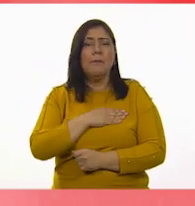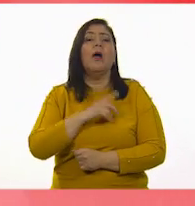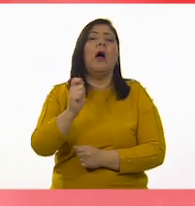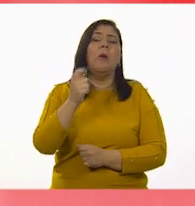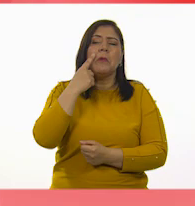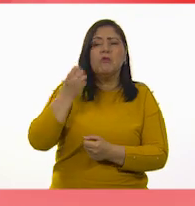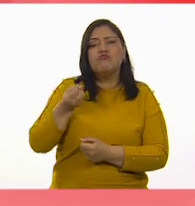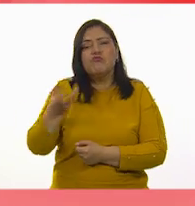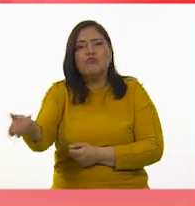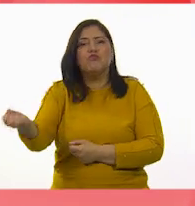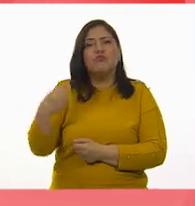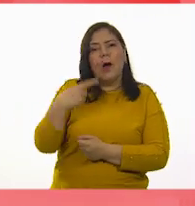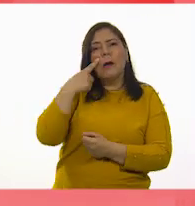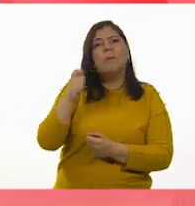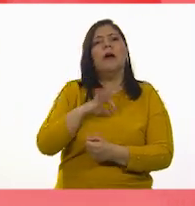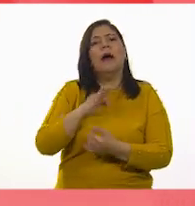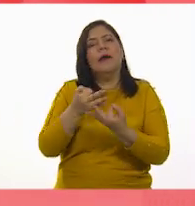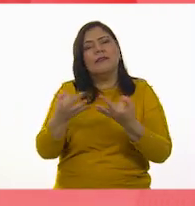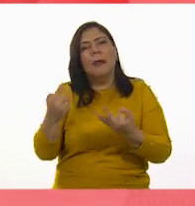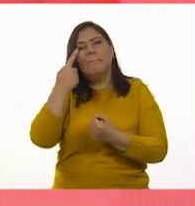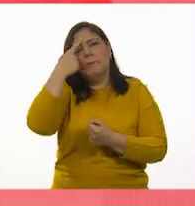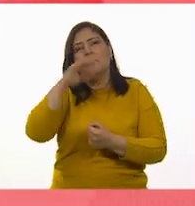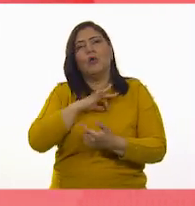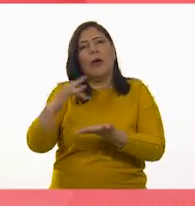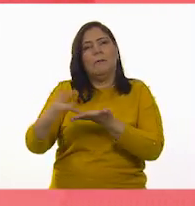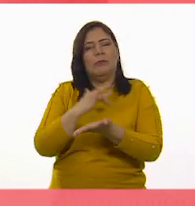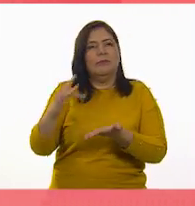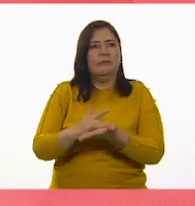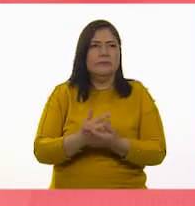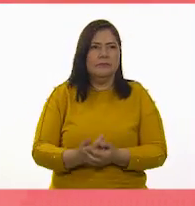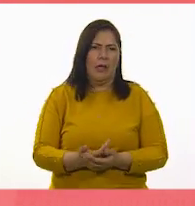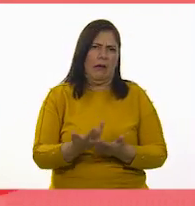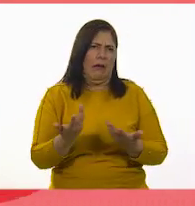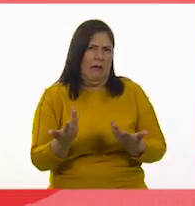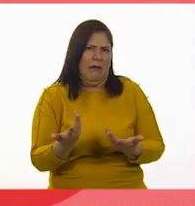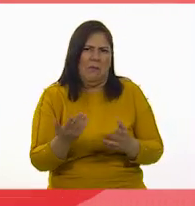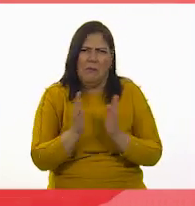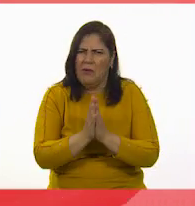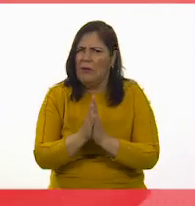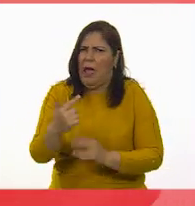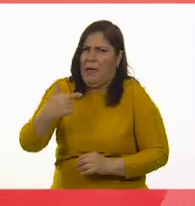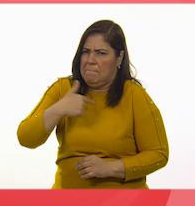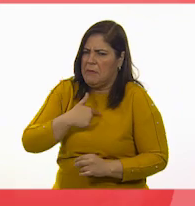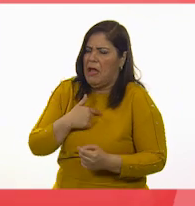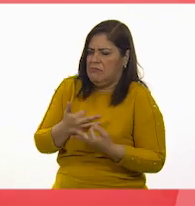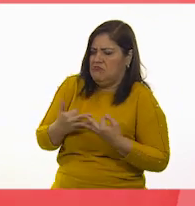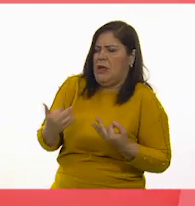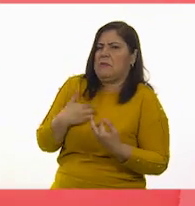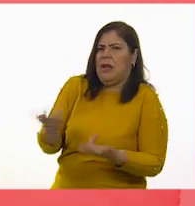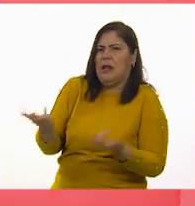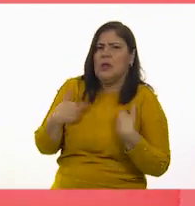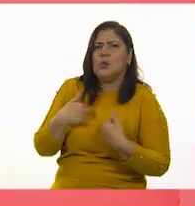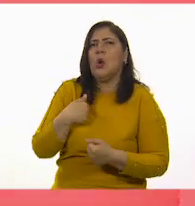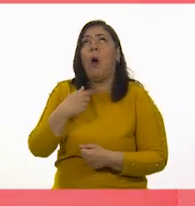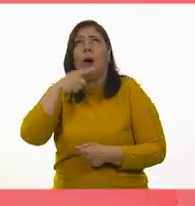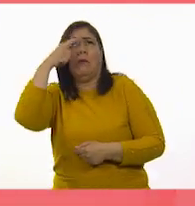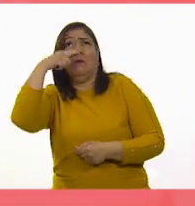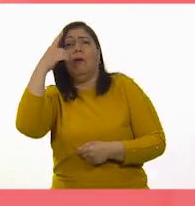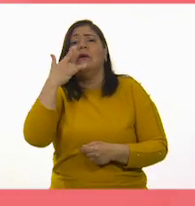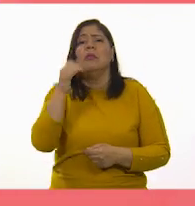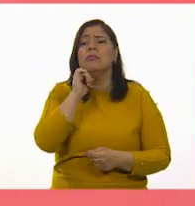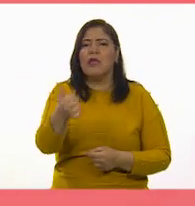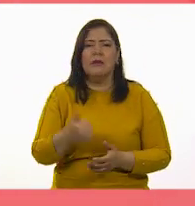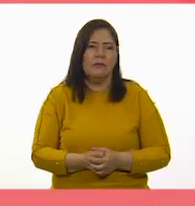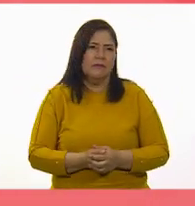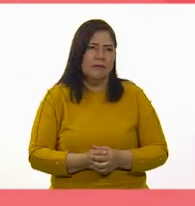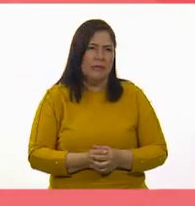a otros, regalándose tierras. ¡Ay, por favor! A mí también me ha regalado tierras y no digo nada ni no lo ando presumiendo. ¿En